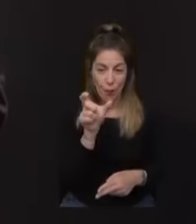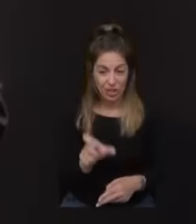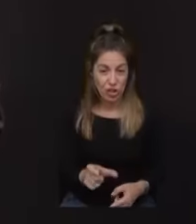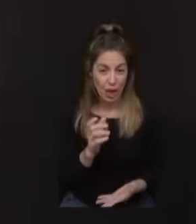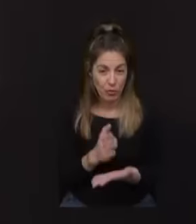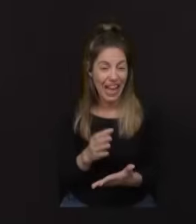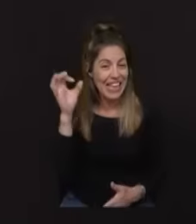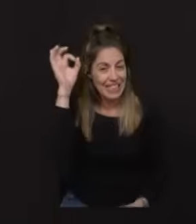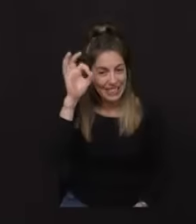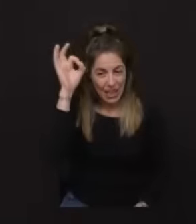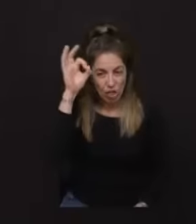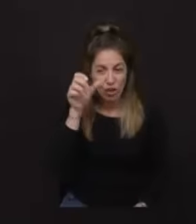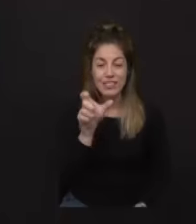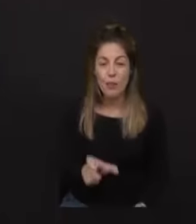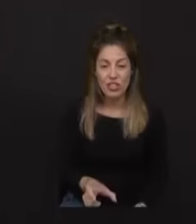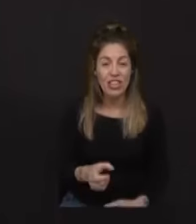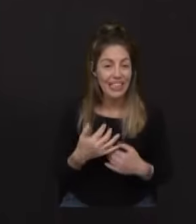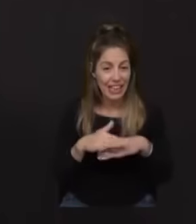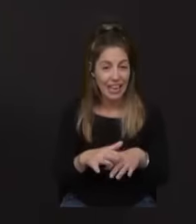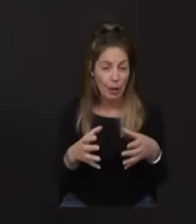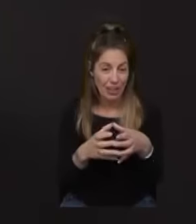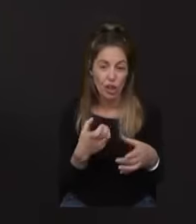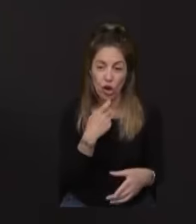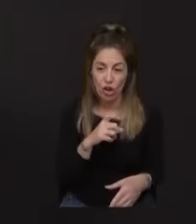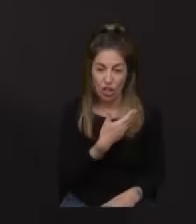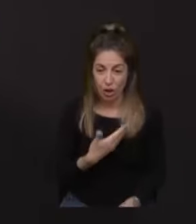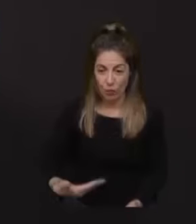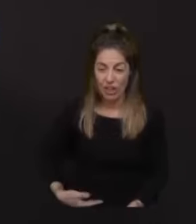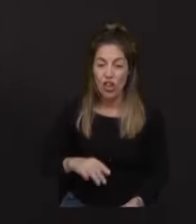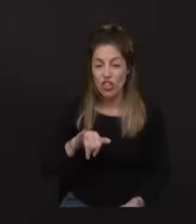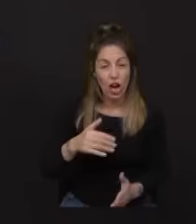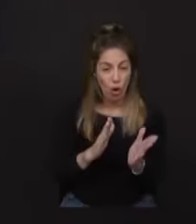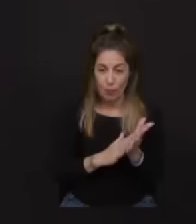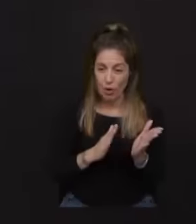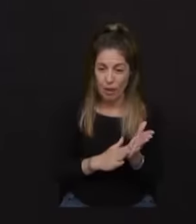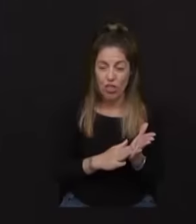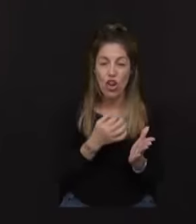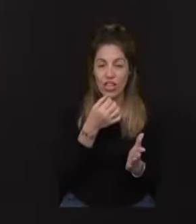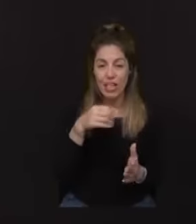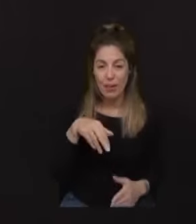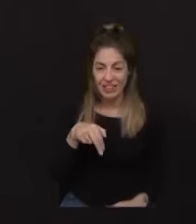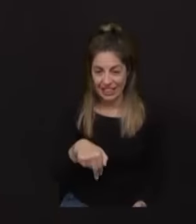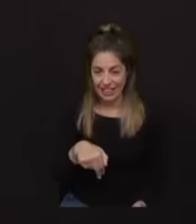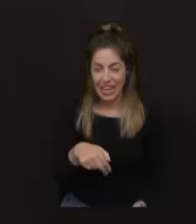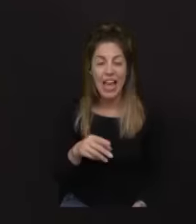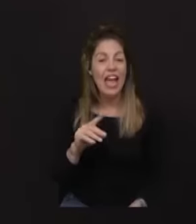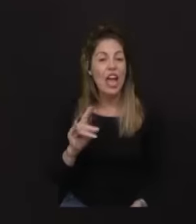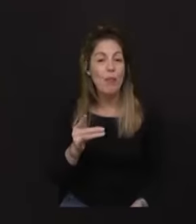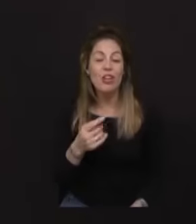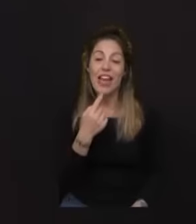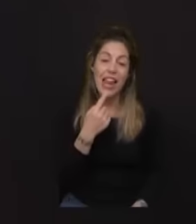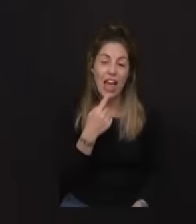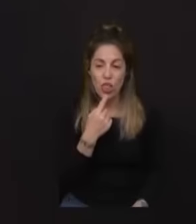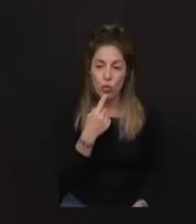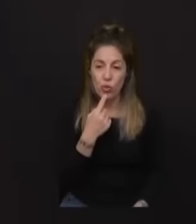de senadores y personas integrantes del Partido Colorado y del gobierno. Eso está comprobado, lo decía Martín. En Bolivia está la duda,